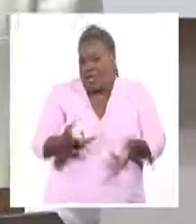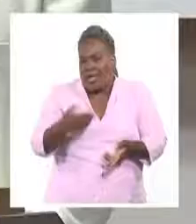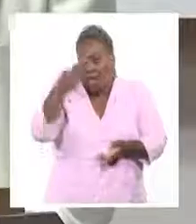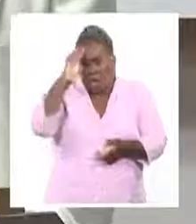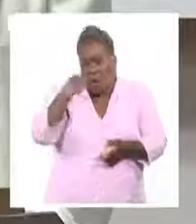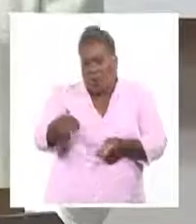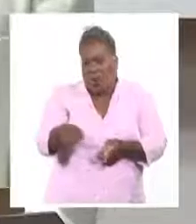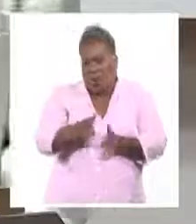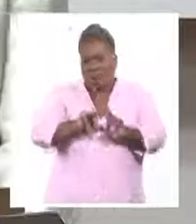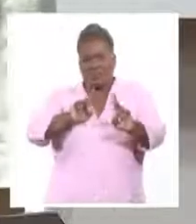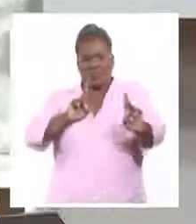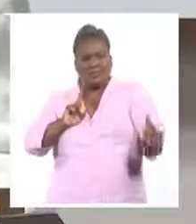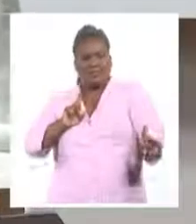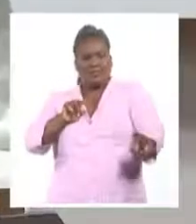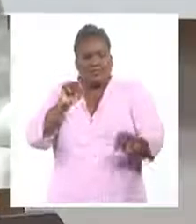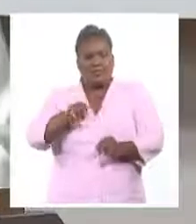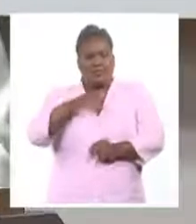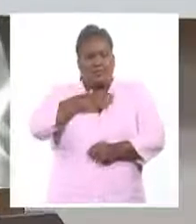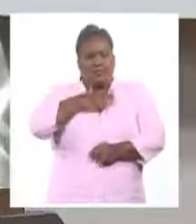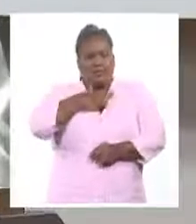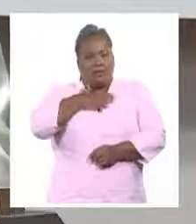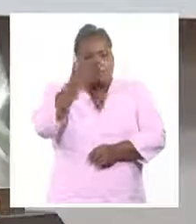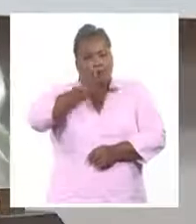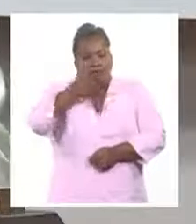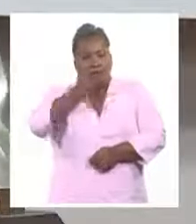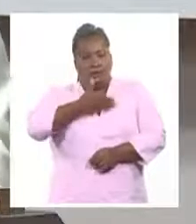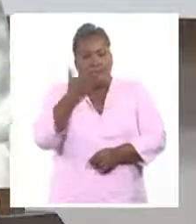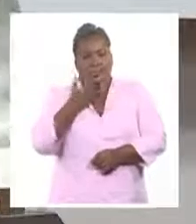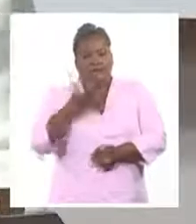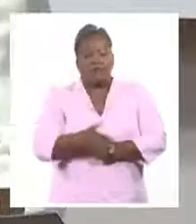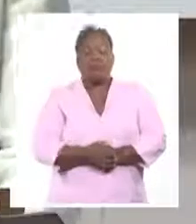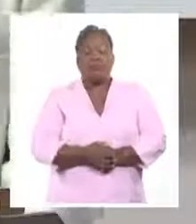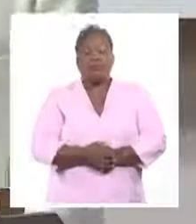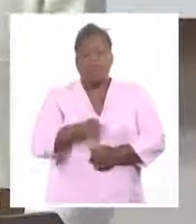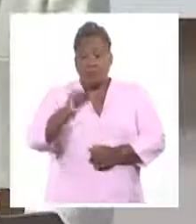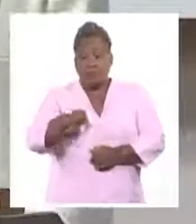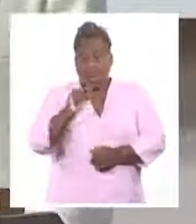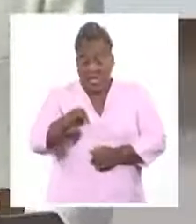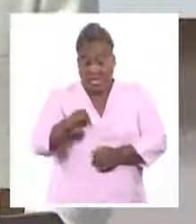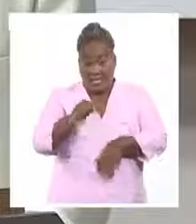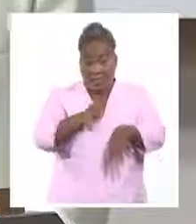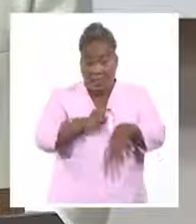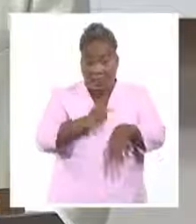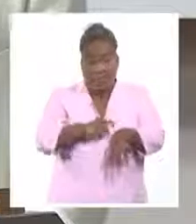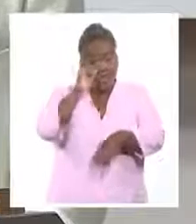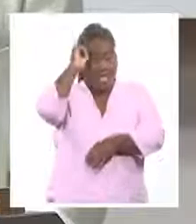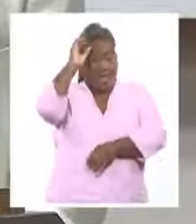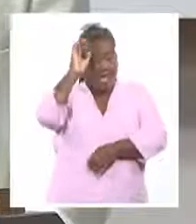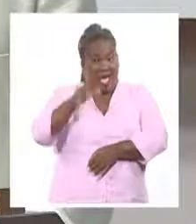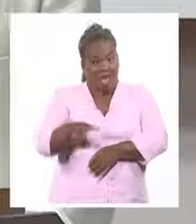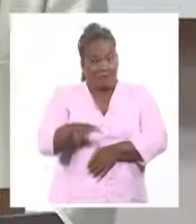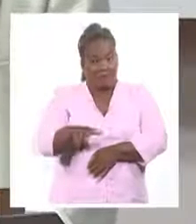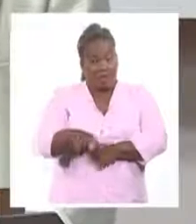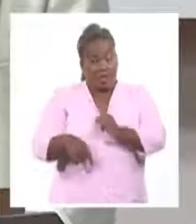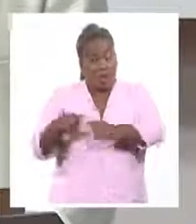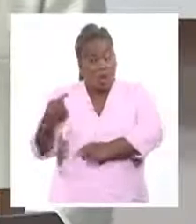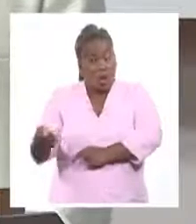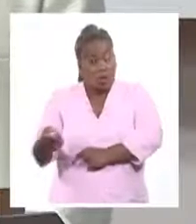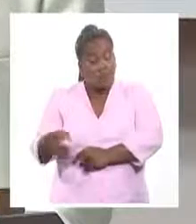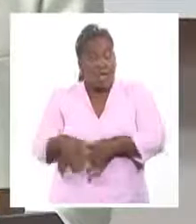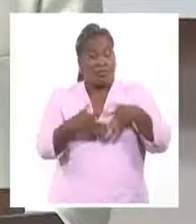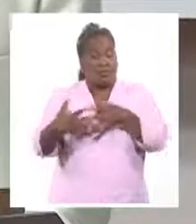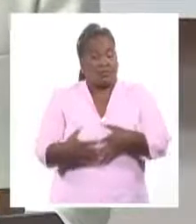nuestras instituciones y de nuestros discursos. Necesitamos una ofensiva absolutamente creadora frente a la agresividad